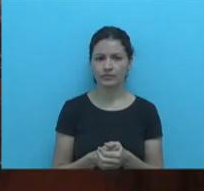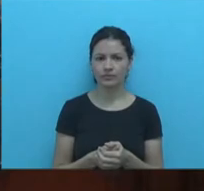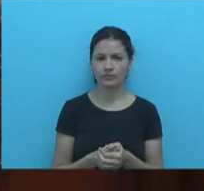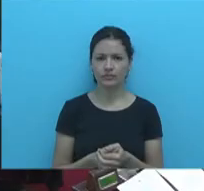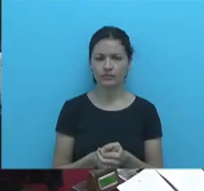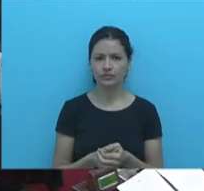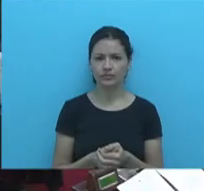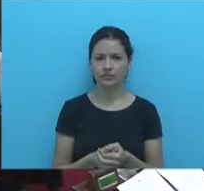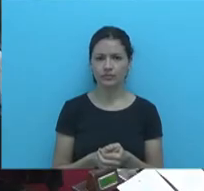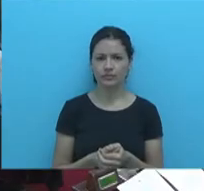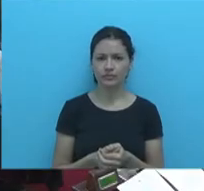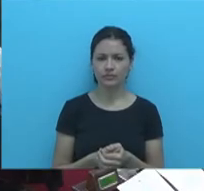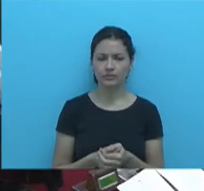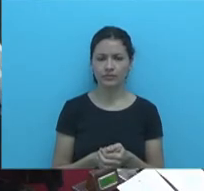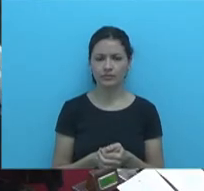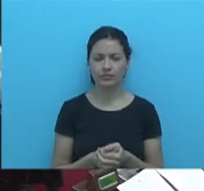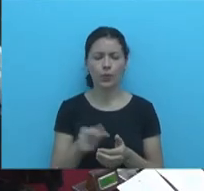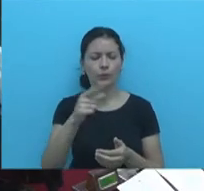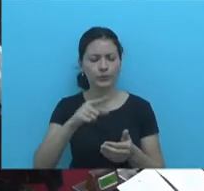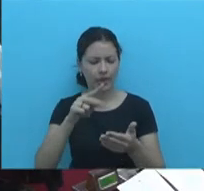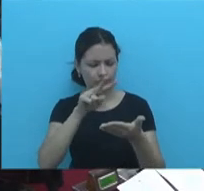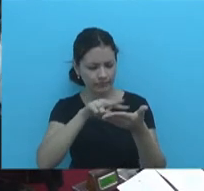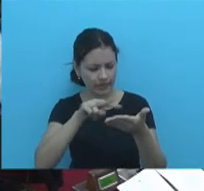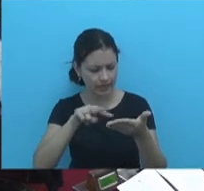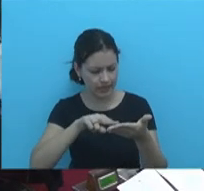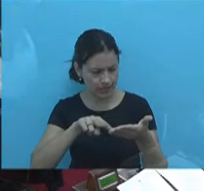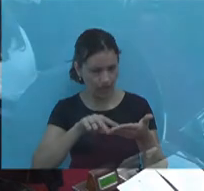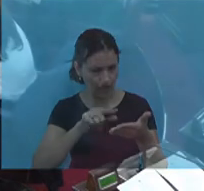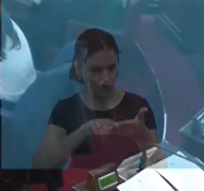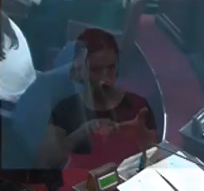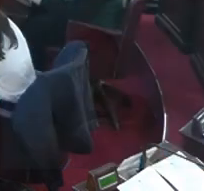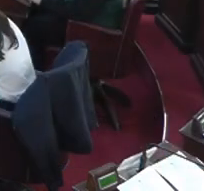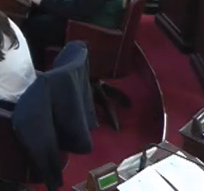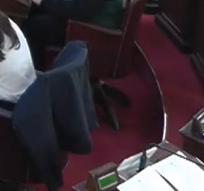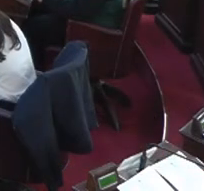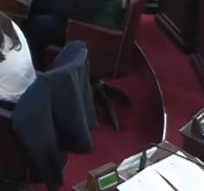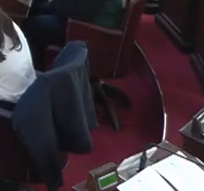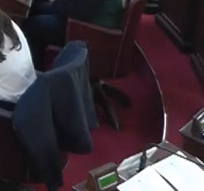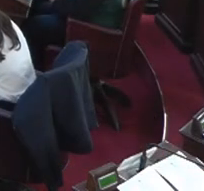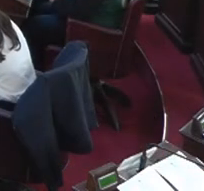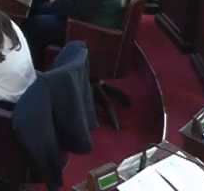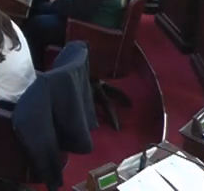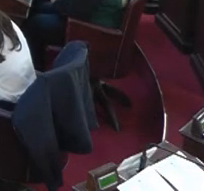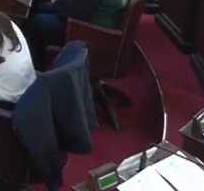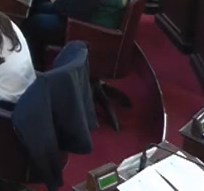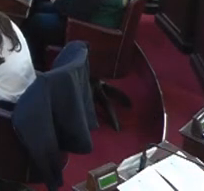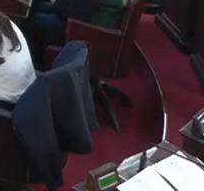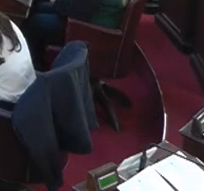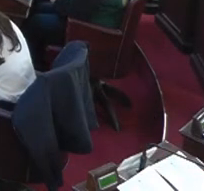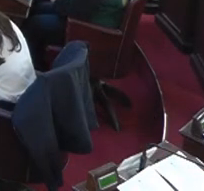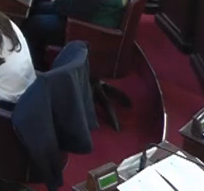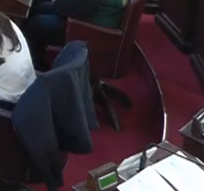diputado el artículo primero para que ustedes. Que fue el que modificó la comisión. Claro, exactamente. Y pueden estar o